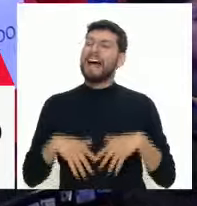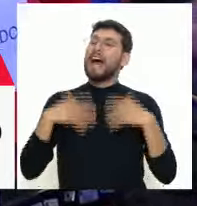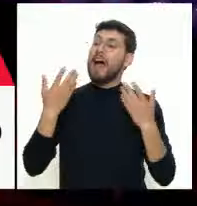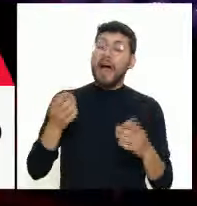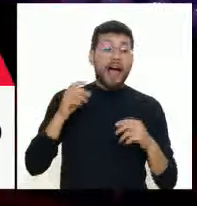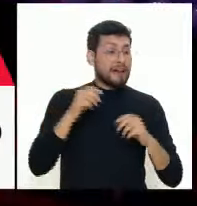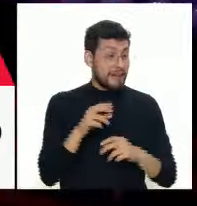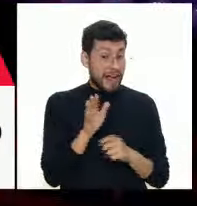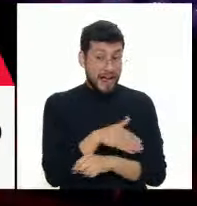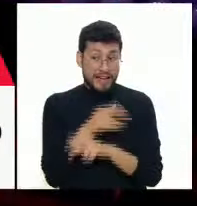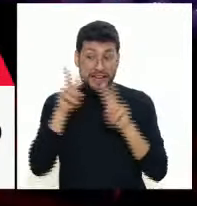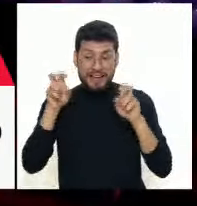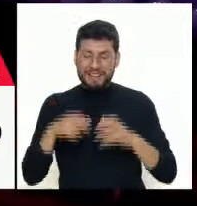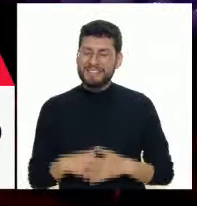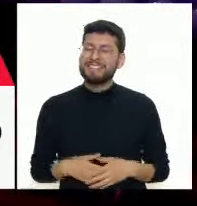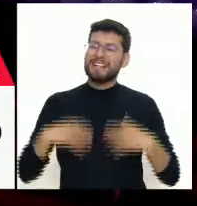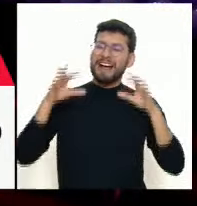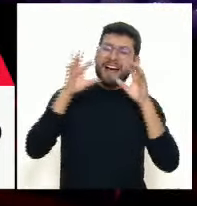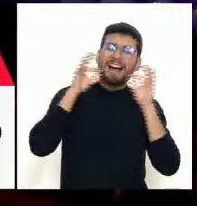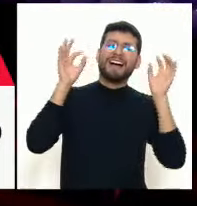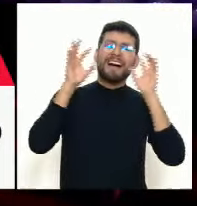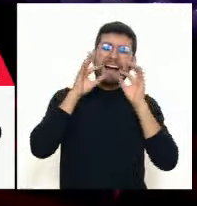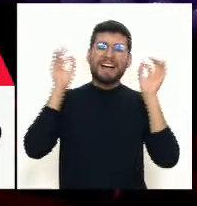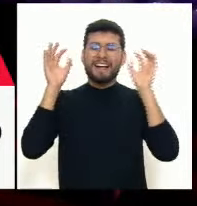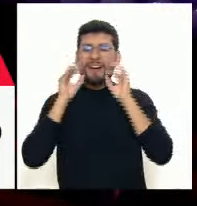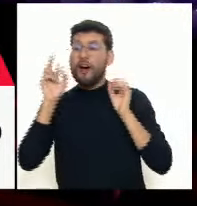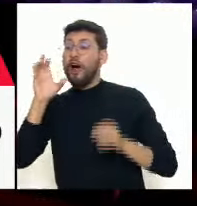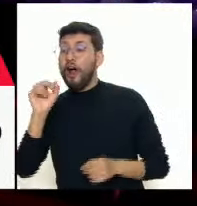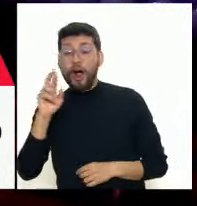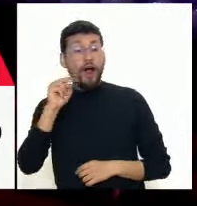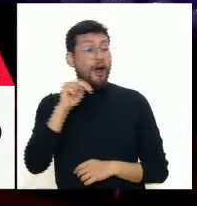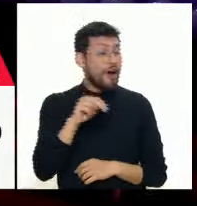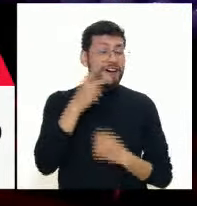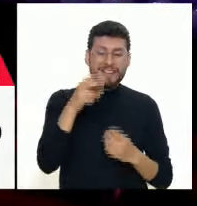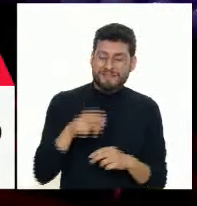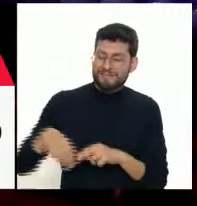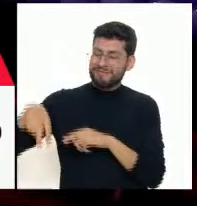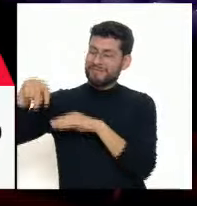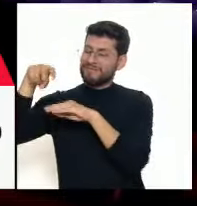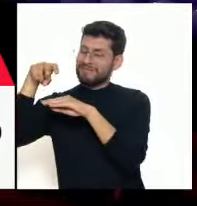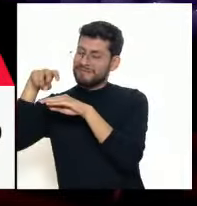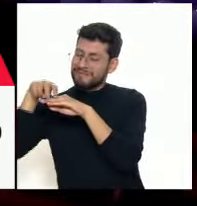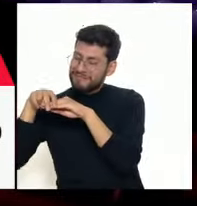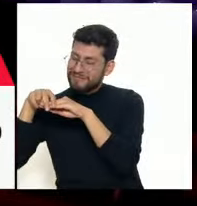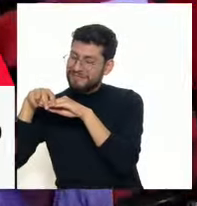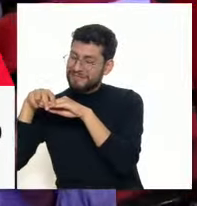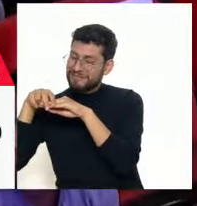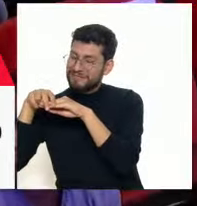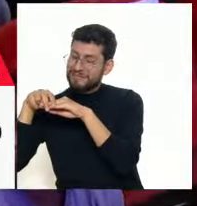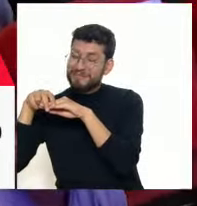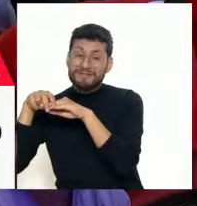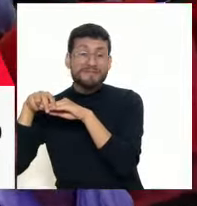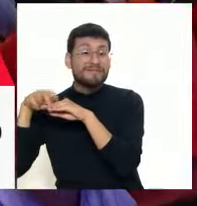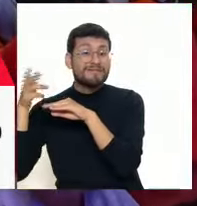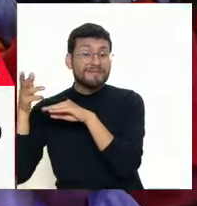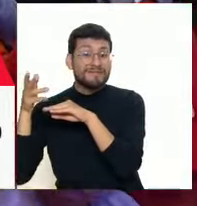Estaba el señor Don Gato Ronron sentado en el